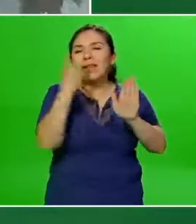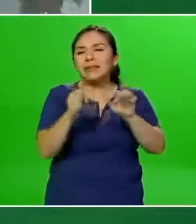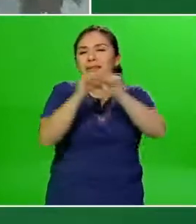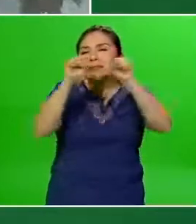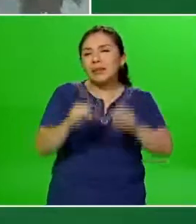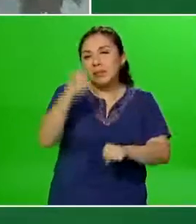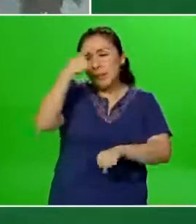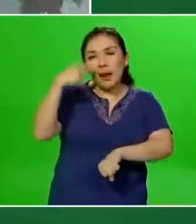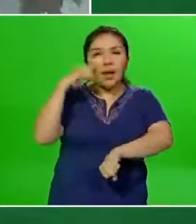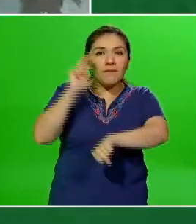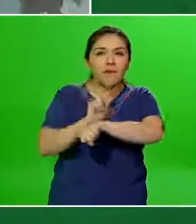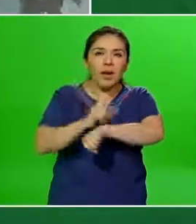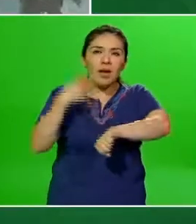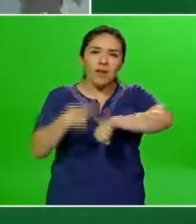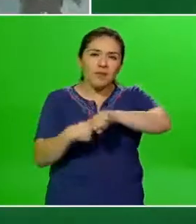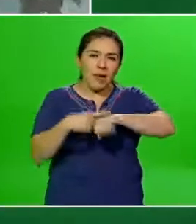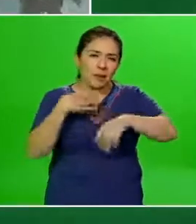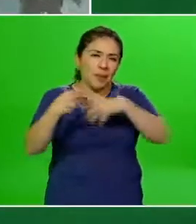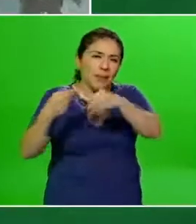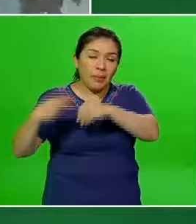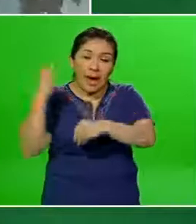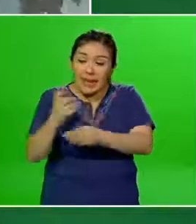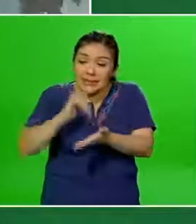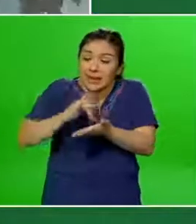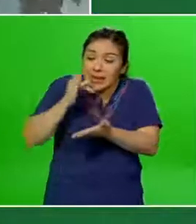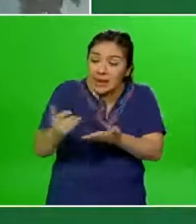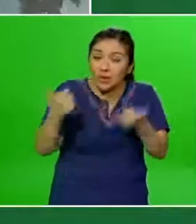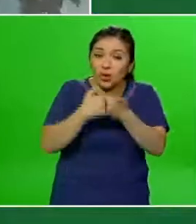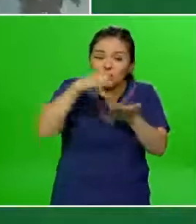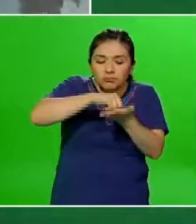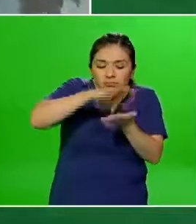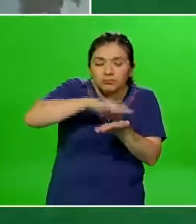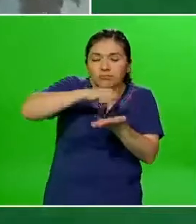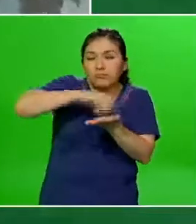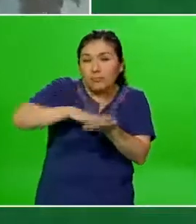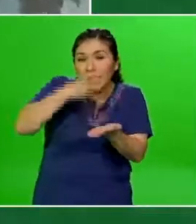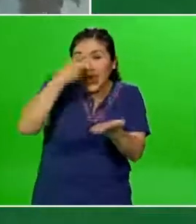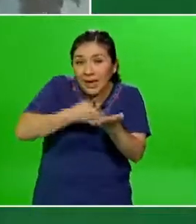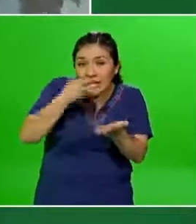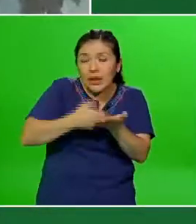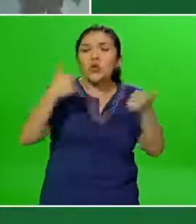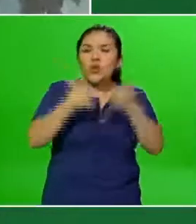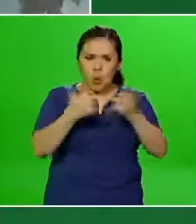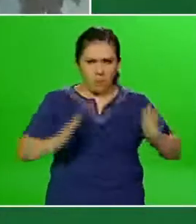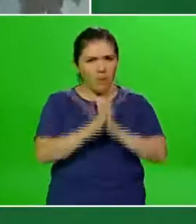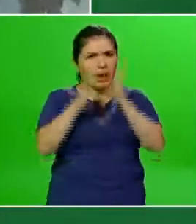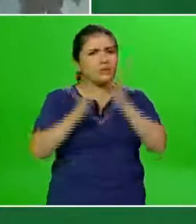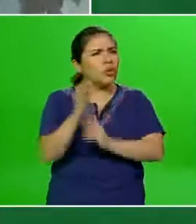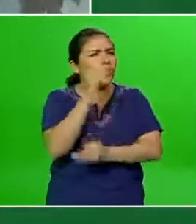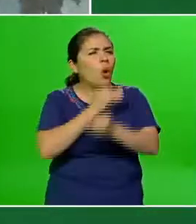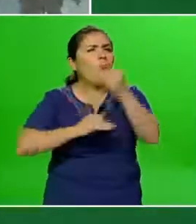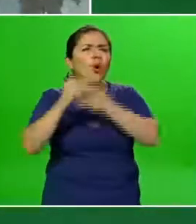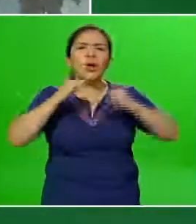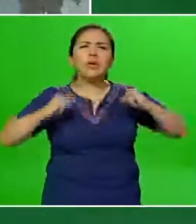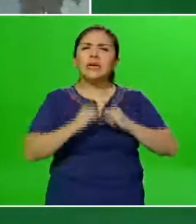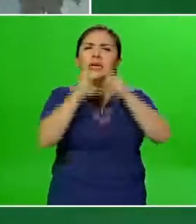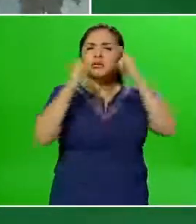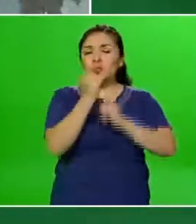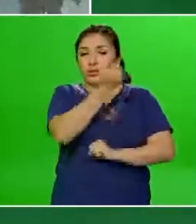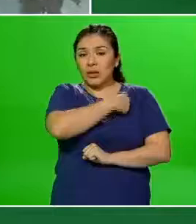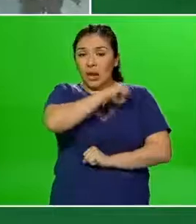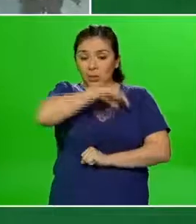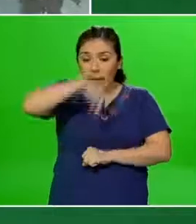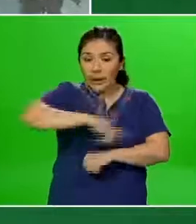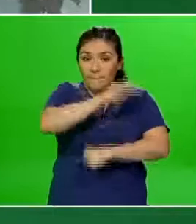vigilancia epidemiológica, y que gracias a este sistema y a este registro, en el cual participan todas las instituciones de salud de este